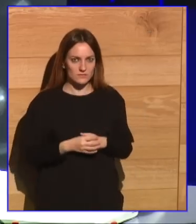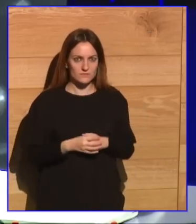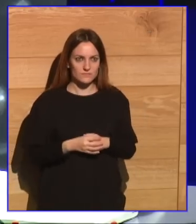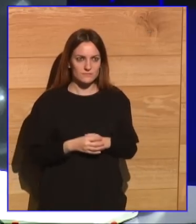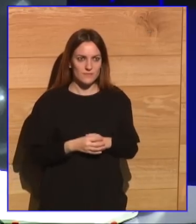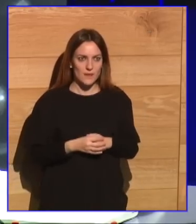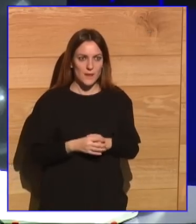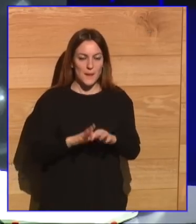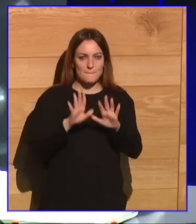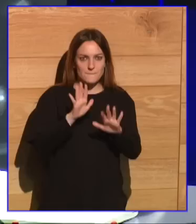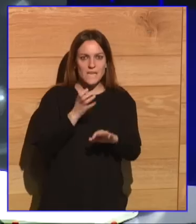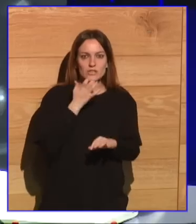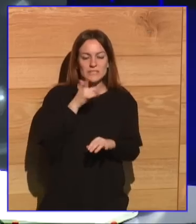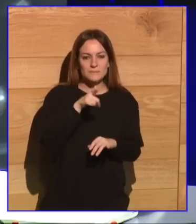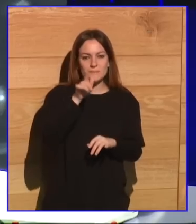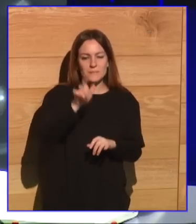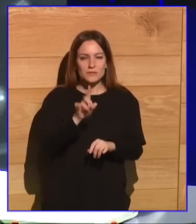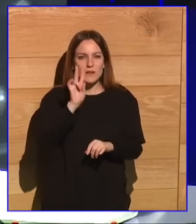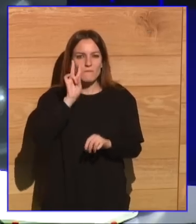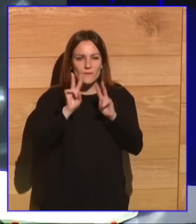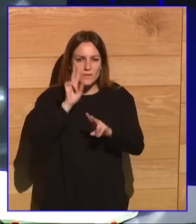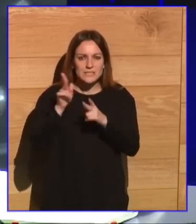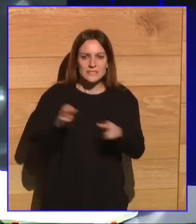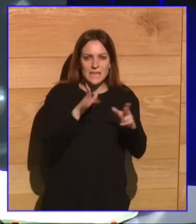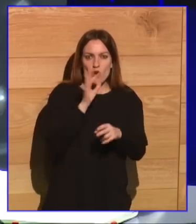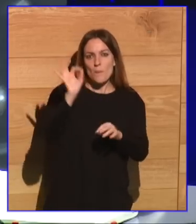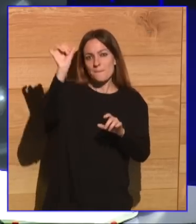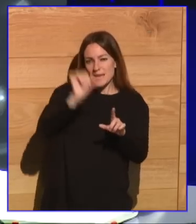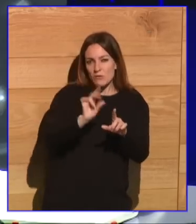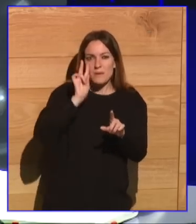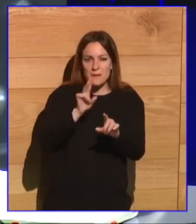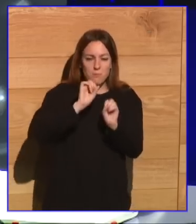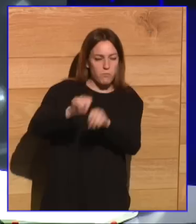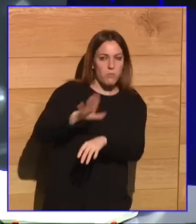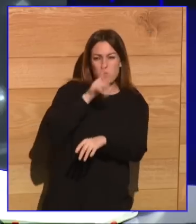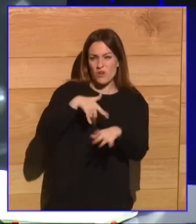Pero jamás un espectador ha dejado de ver una serie, una película, considerando que era oscura.